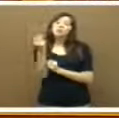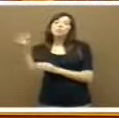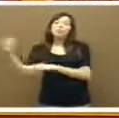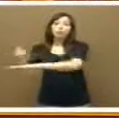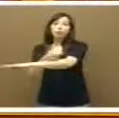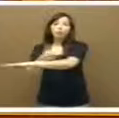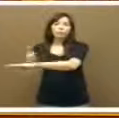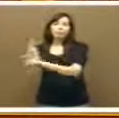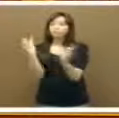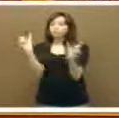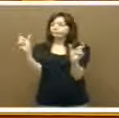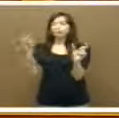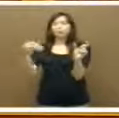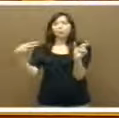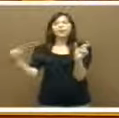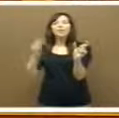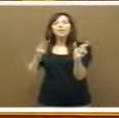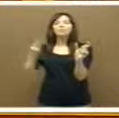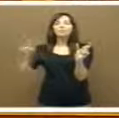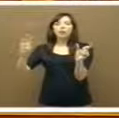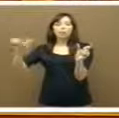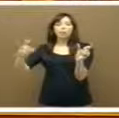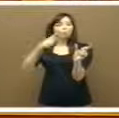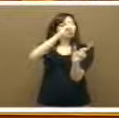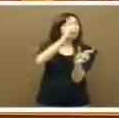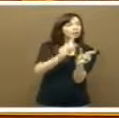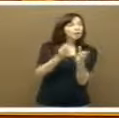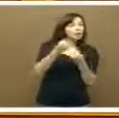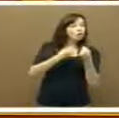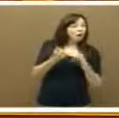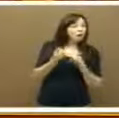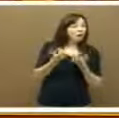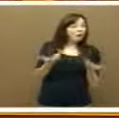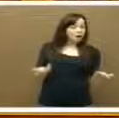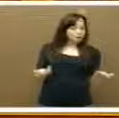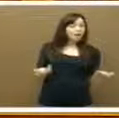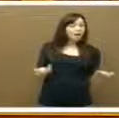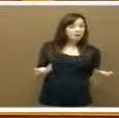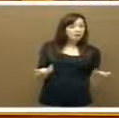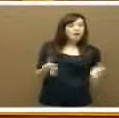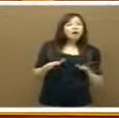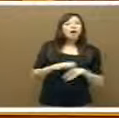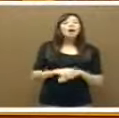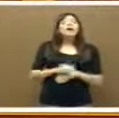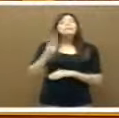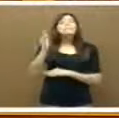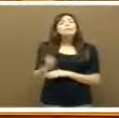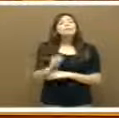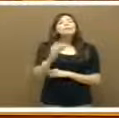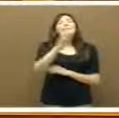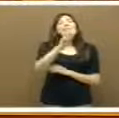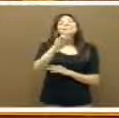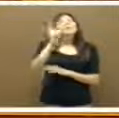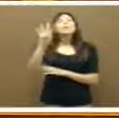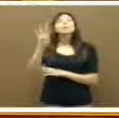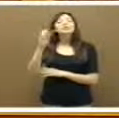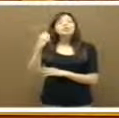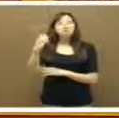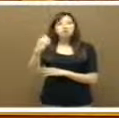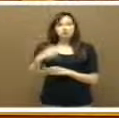economía. Pero el que sabe economía sabe que por ahí no se calcula. Que eran, el impacto son 34 millones.